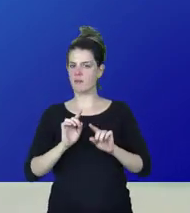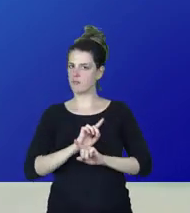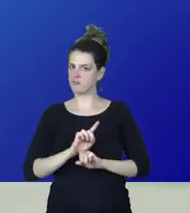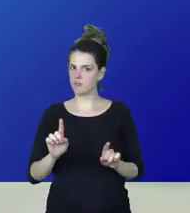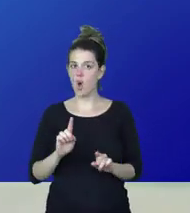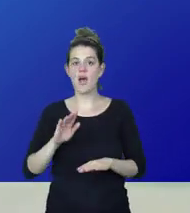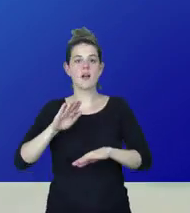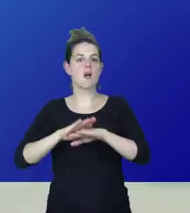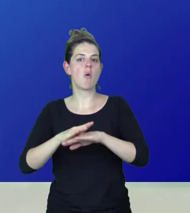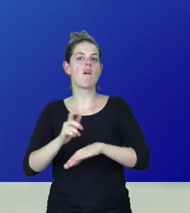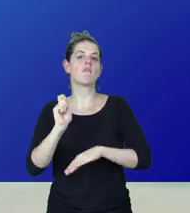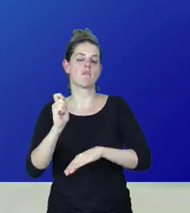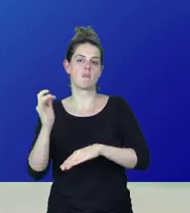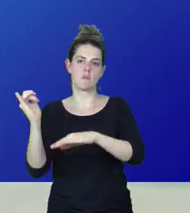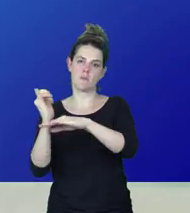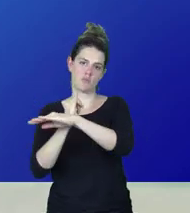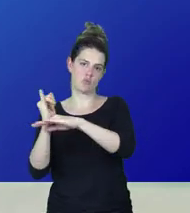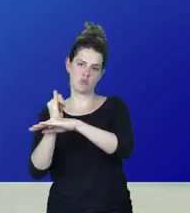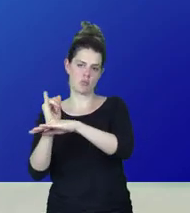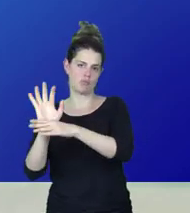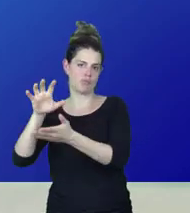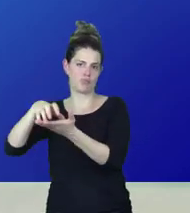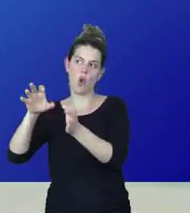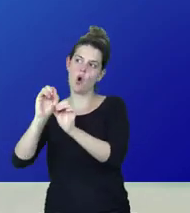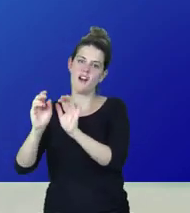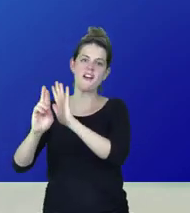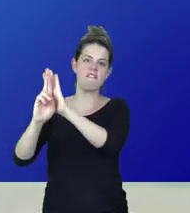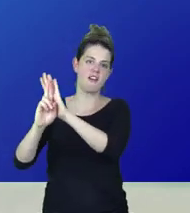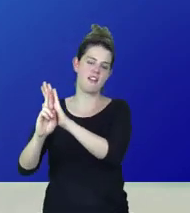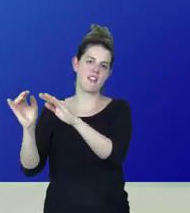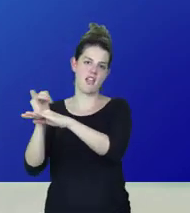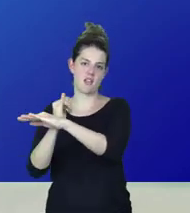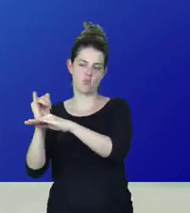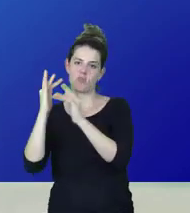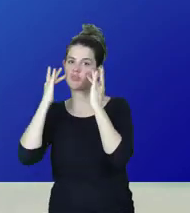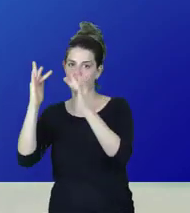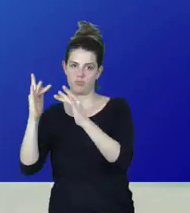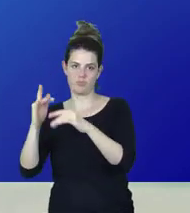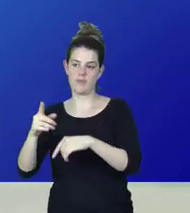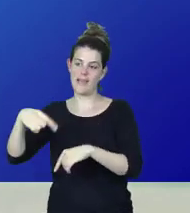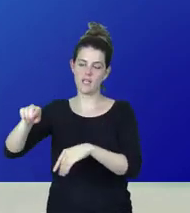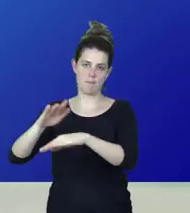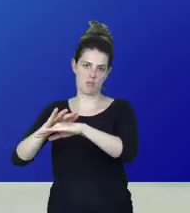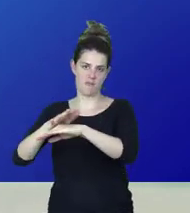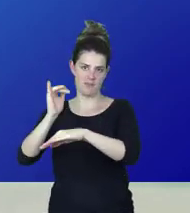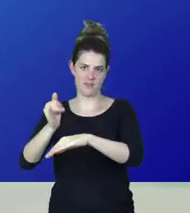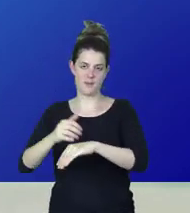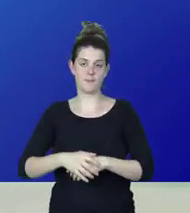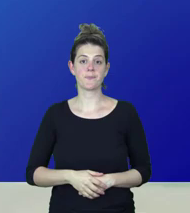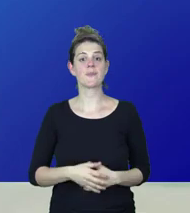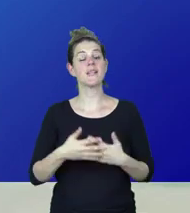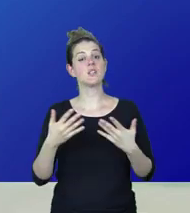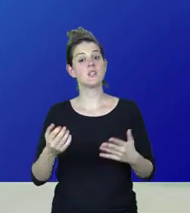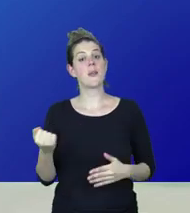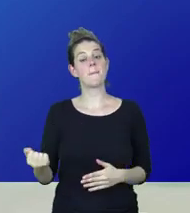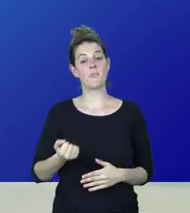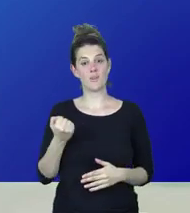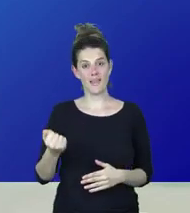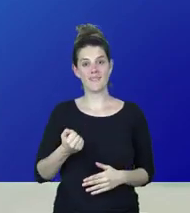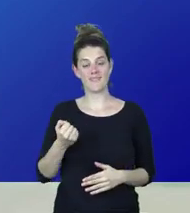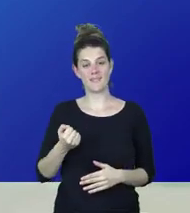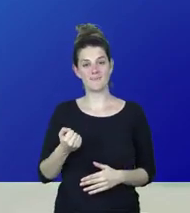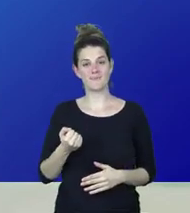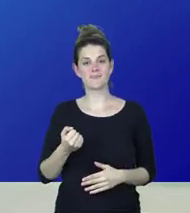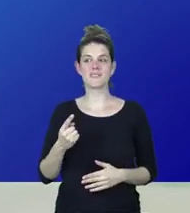que es una cuestión de las responsabilidades de los referentes educativos, ¿no? Y en ese sentido pensamos que es muy importante no caer en